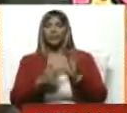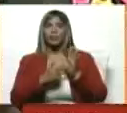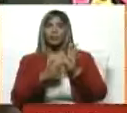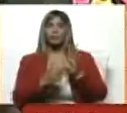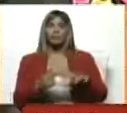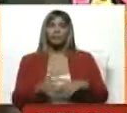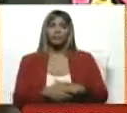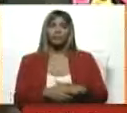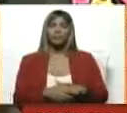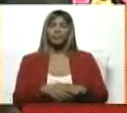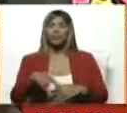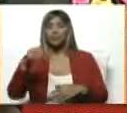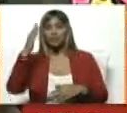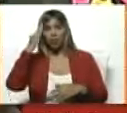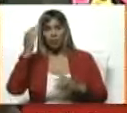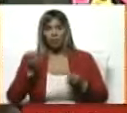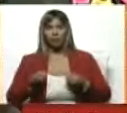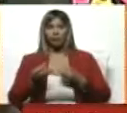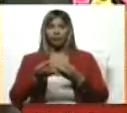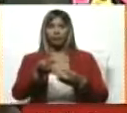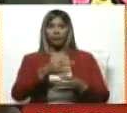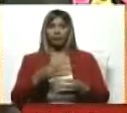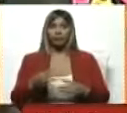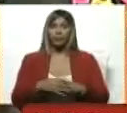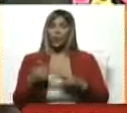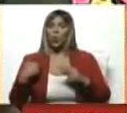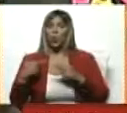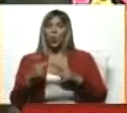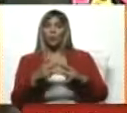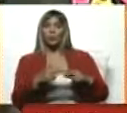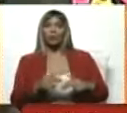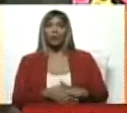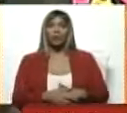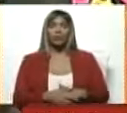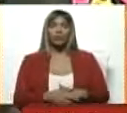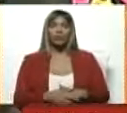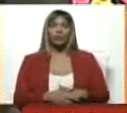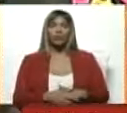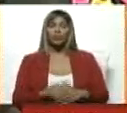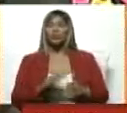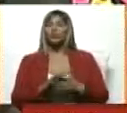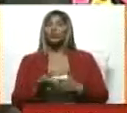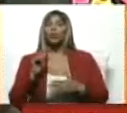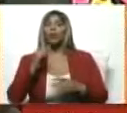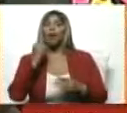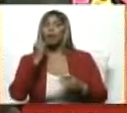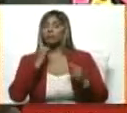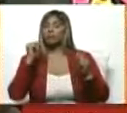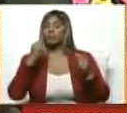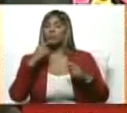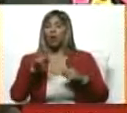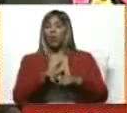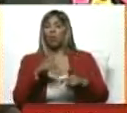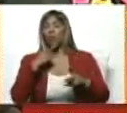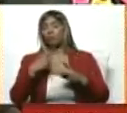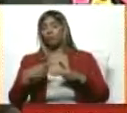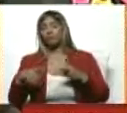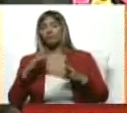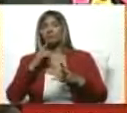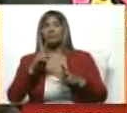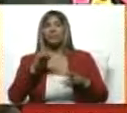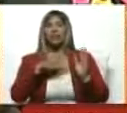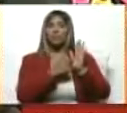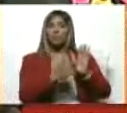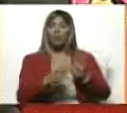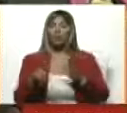transmitiendo los saberes, los conocimientos sobre nuestras manifestaciones culturales y nos permitan a los venezolanos de